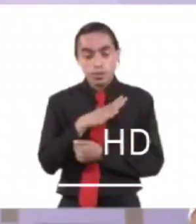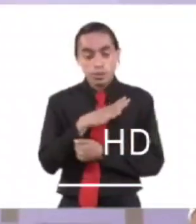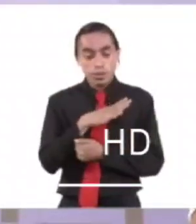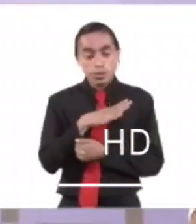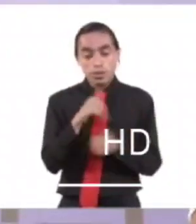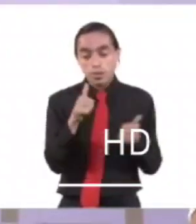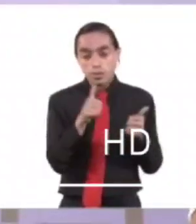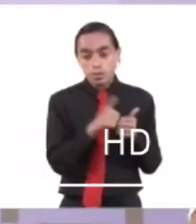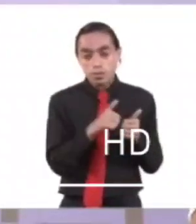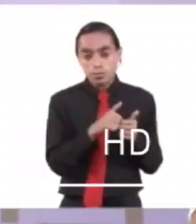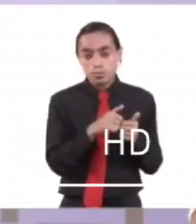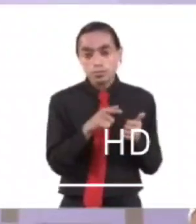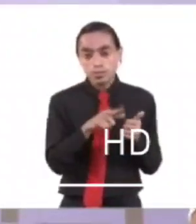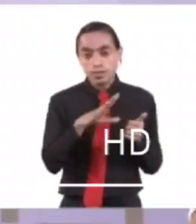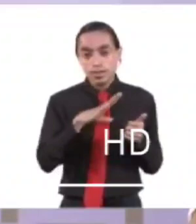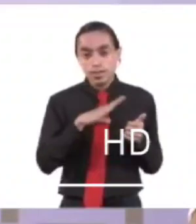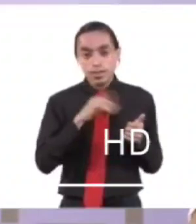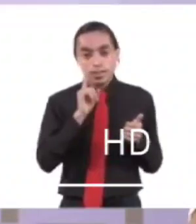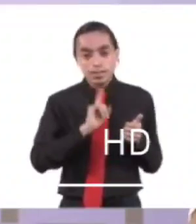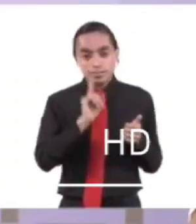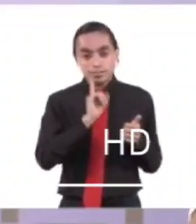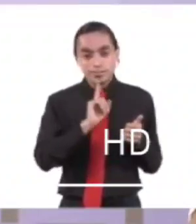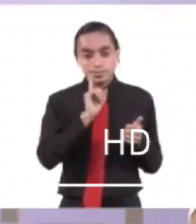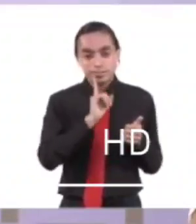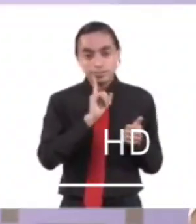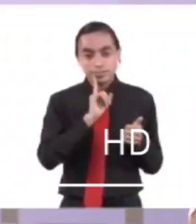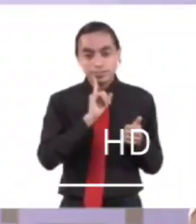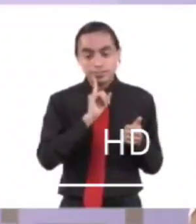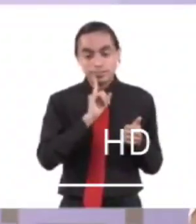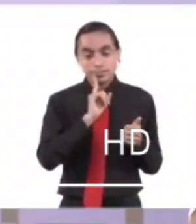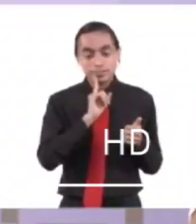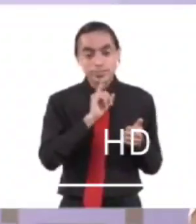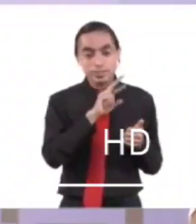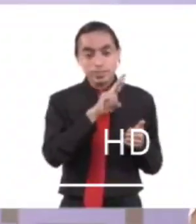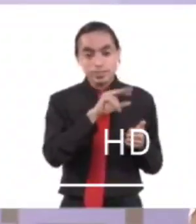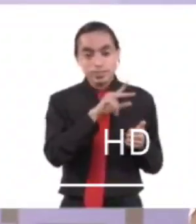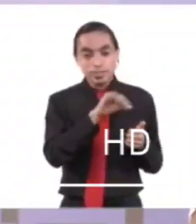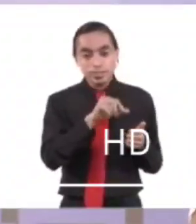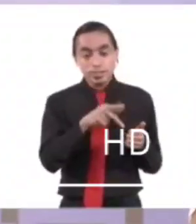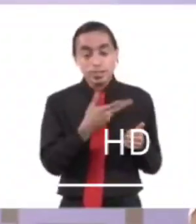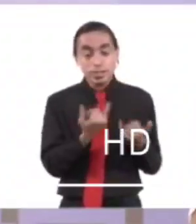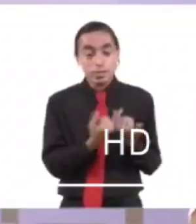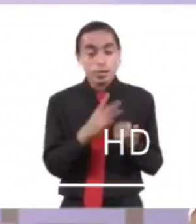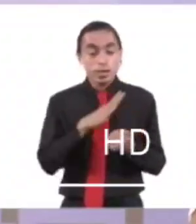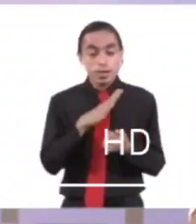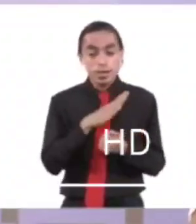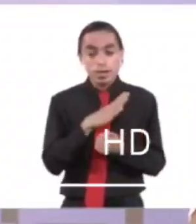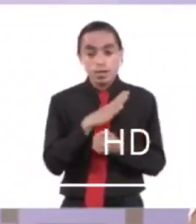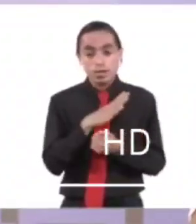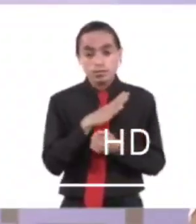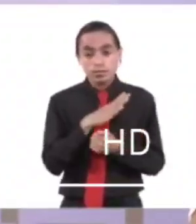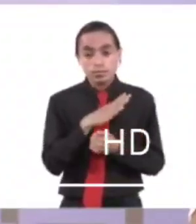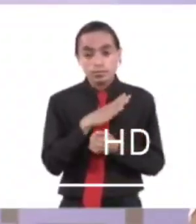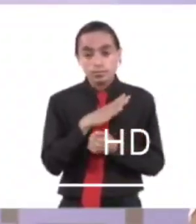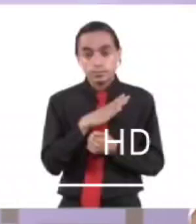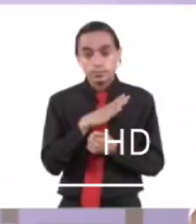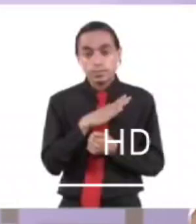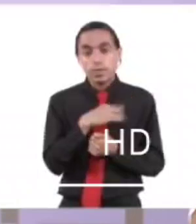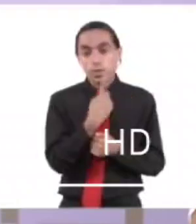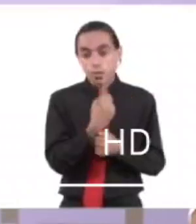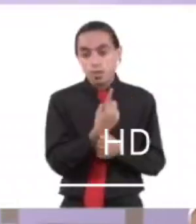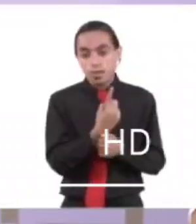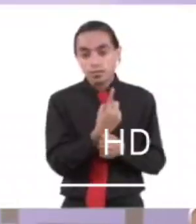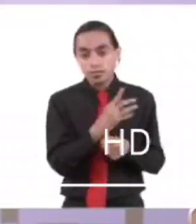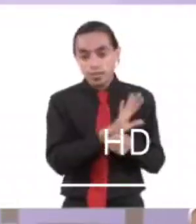cine, Rosa Gloria Chagoyán, con quien apareció de extra en una de sus secuelas de La Guerrera